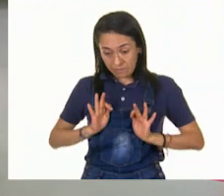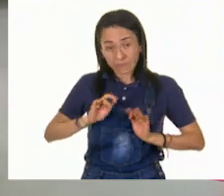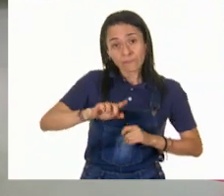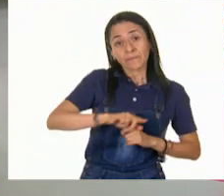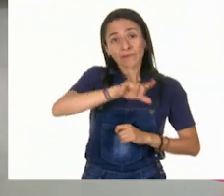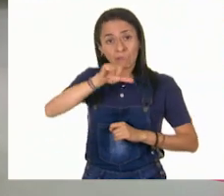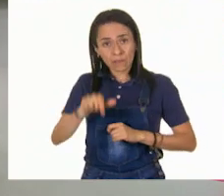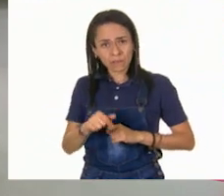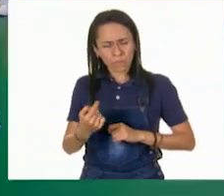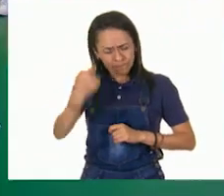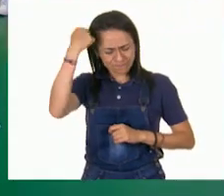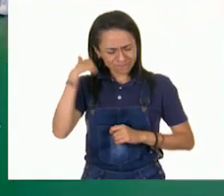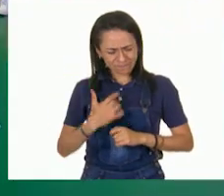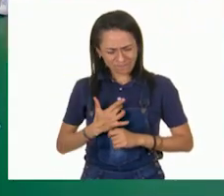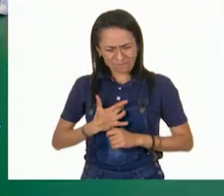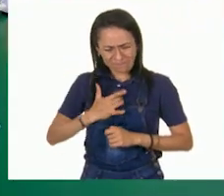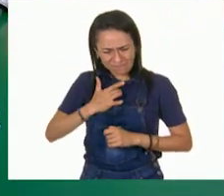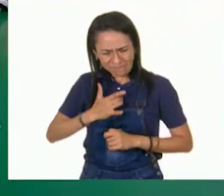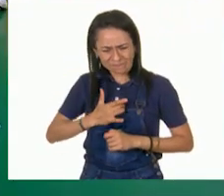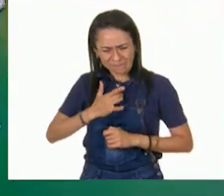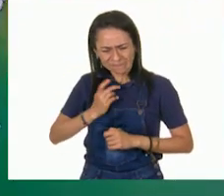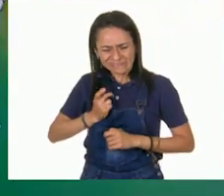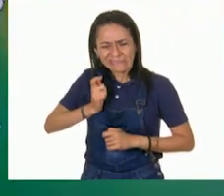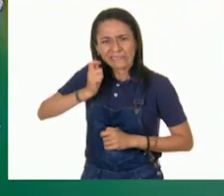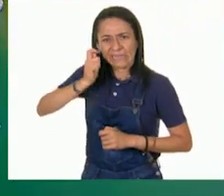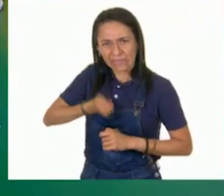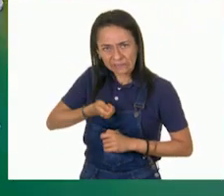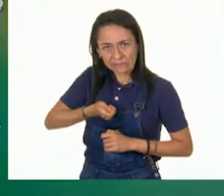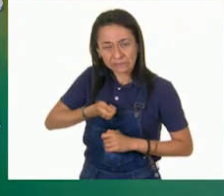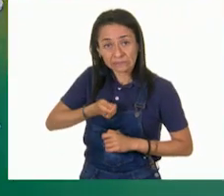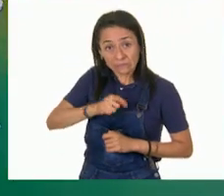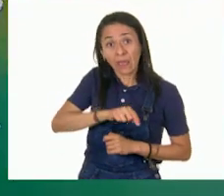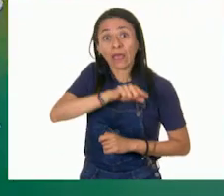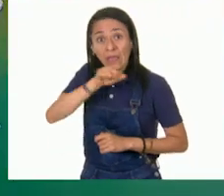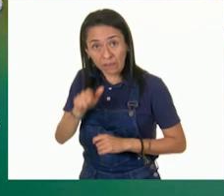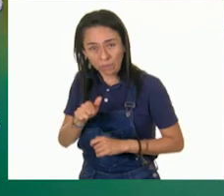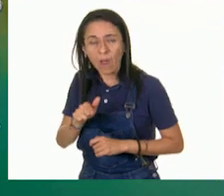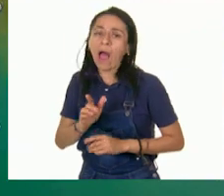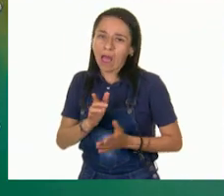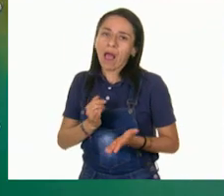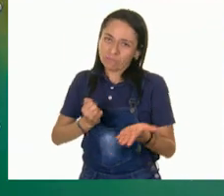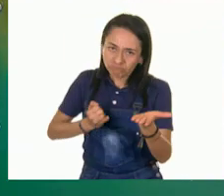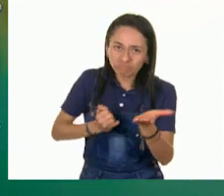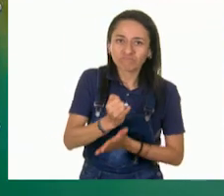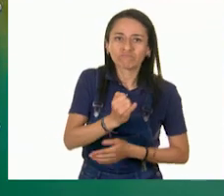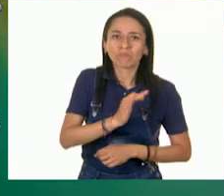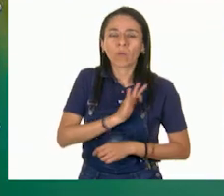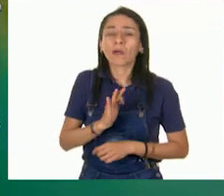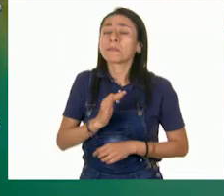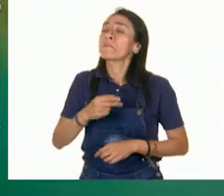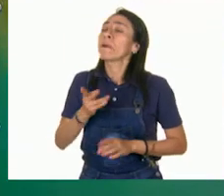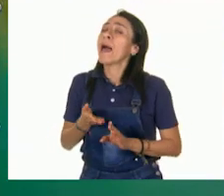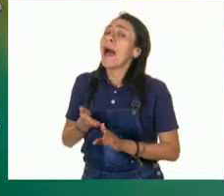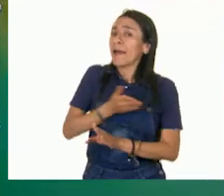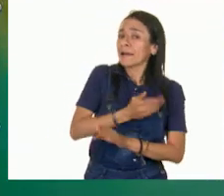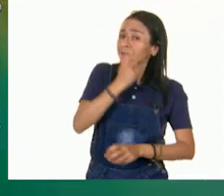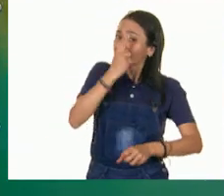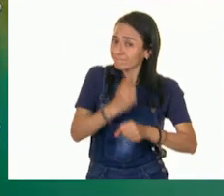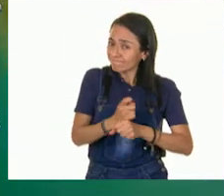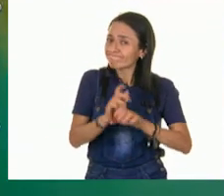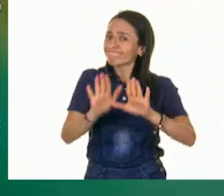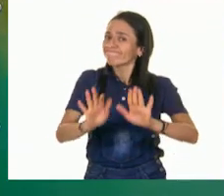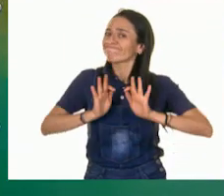a tomar decisiones, entonces sí, pero después de mantener la calma. Muy bien. A ver, creo que ya lo entendí.